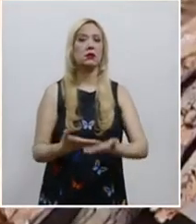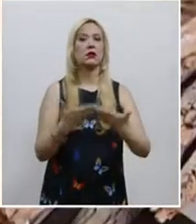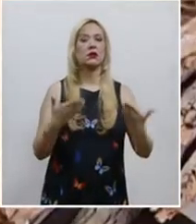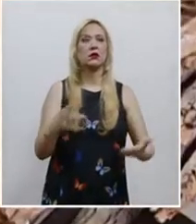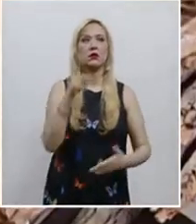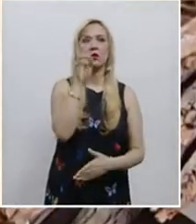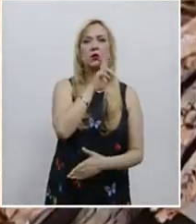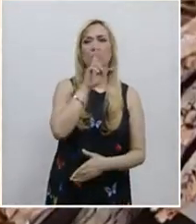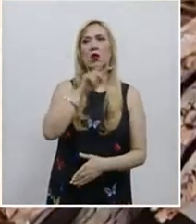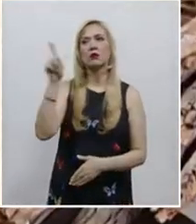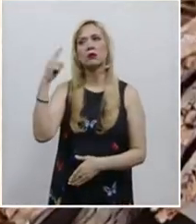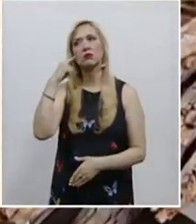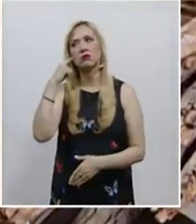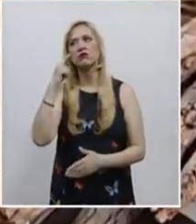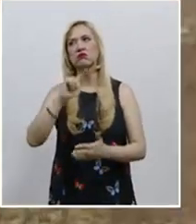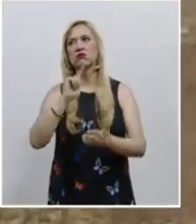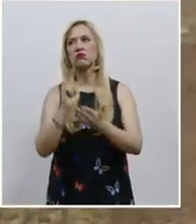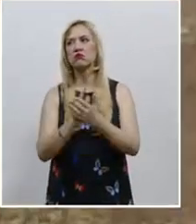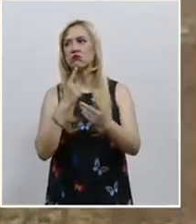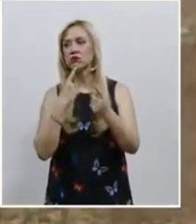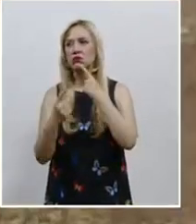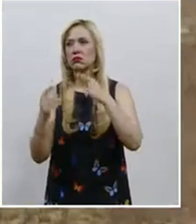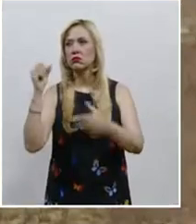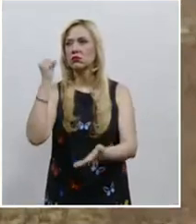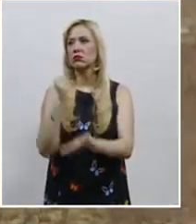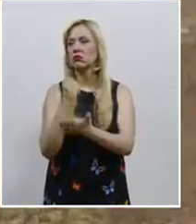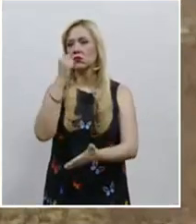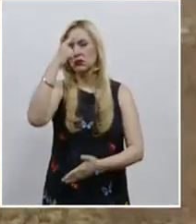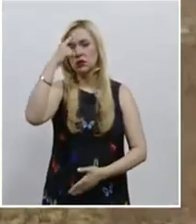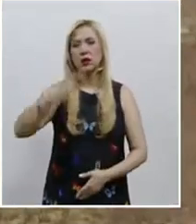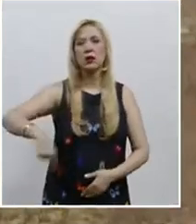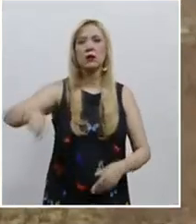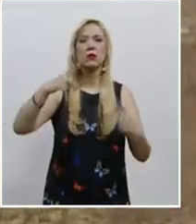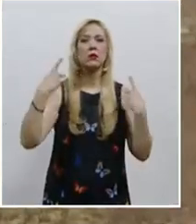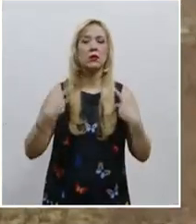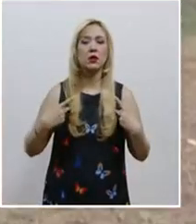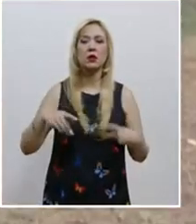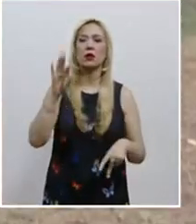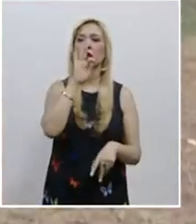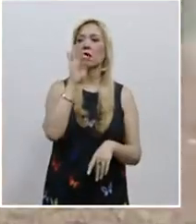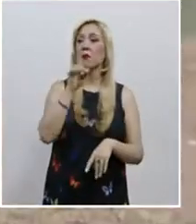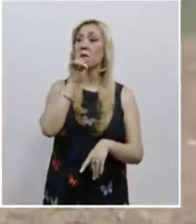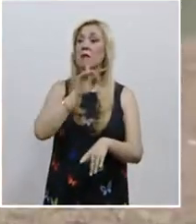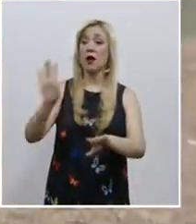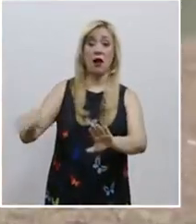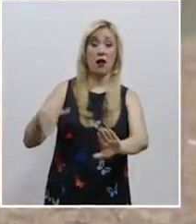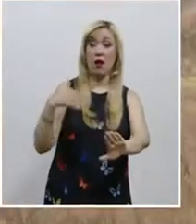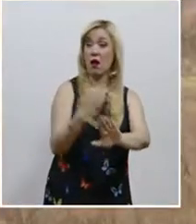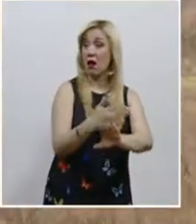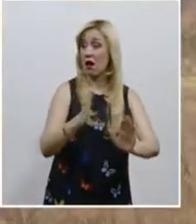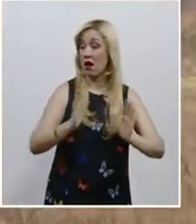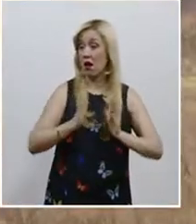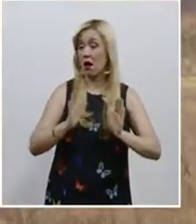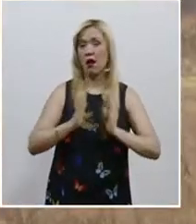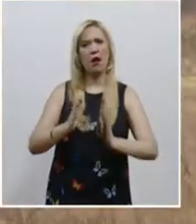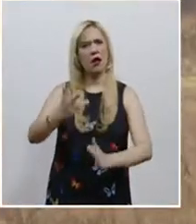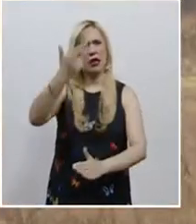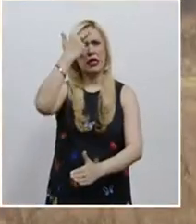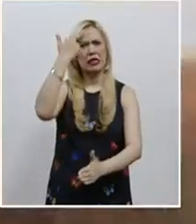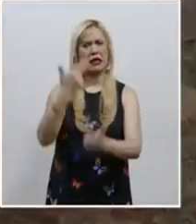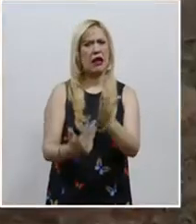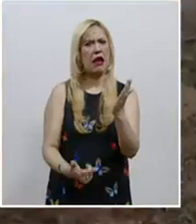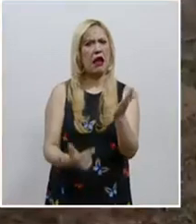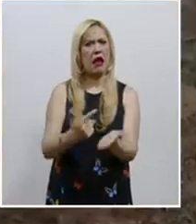se podrá retirar a la ciudadanía adquirida a aquellas personas que difamen al ejército, lo que consideran un delito grave contra el